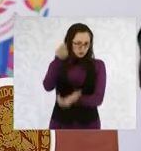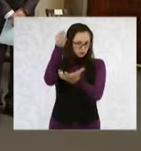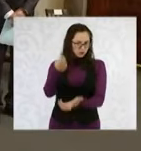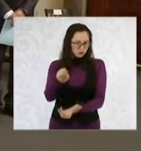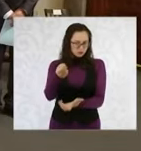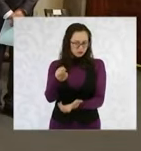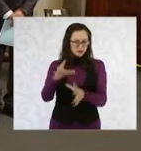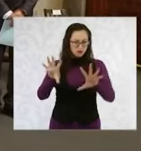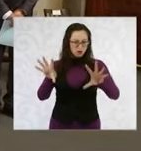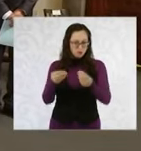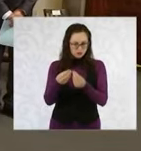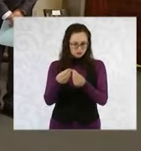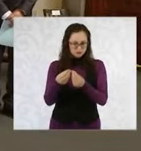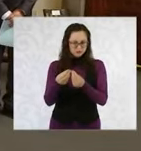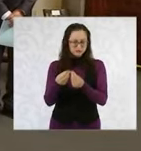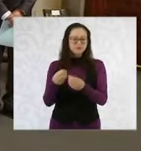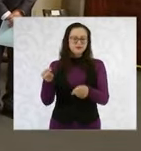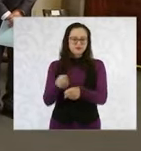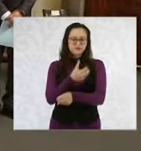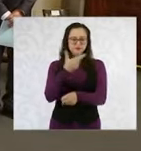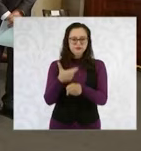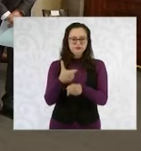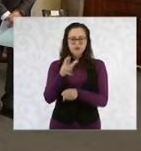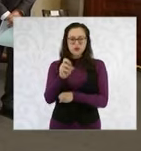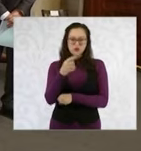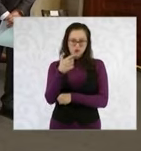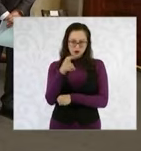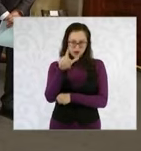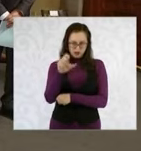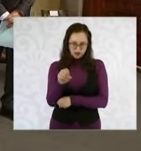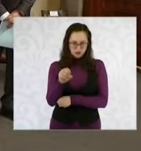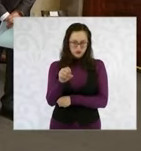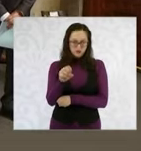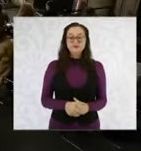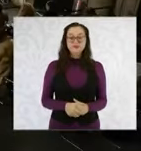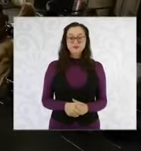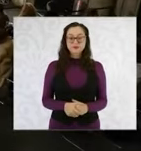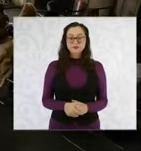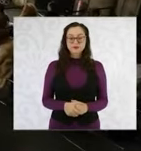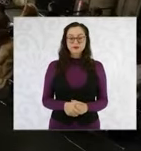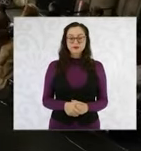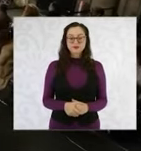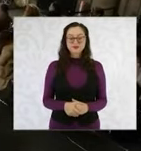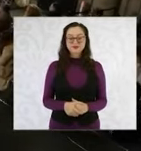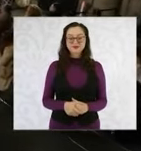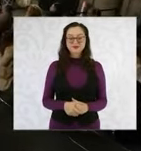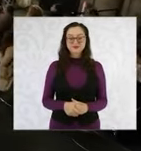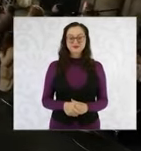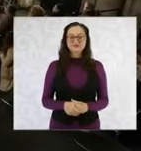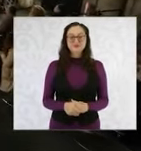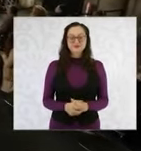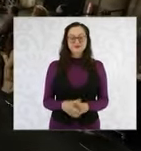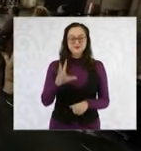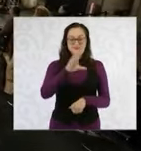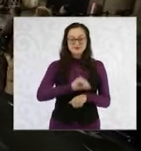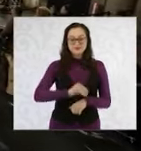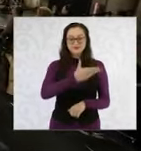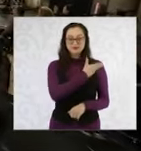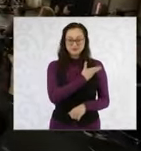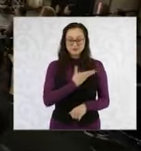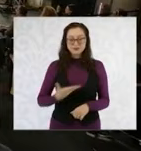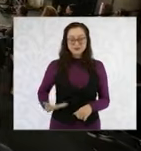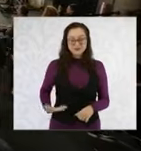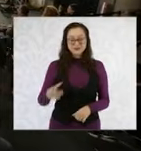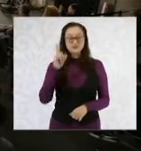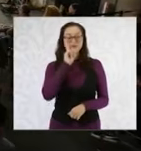Ah Pues fíjate que andan haciendo muchos estos con china Ah cómo güey Entonces se meten a checar porque sí lo pueden checar aunque le digan No hombre cuá no